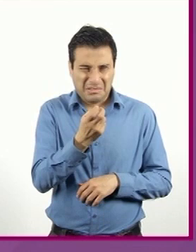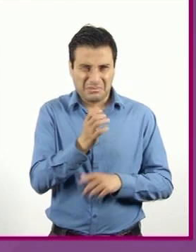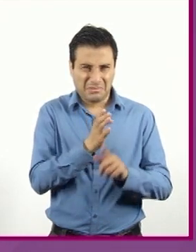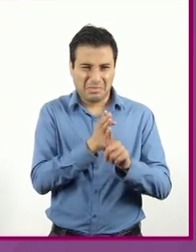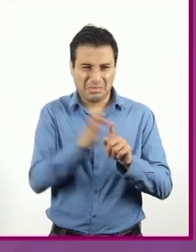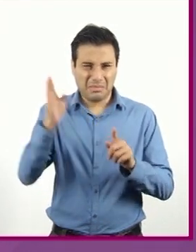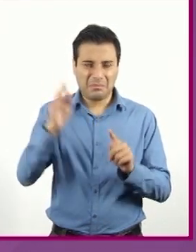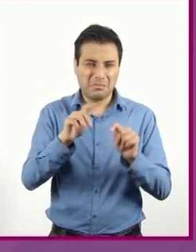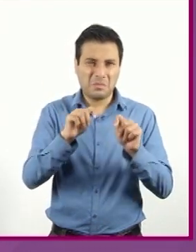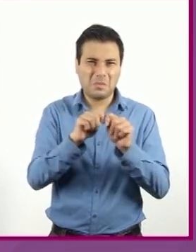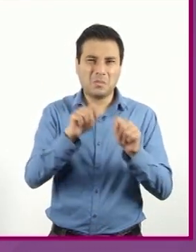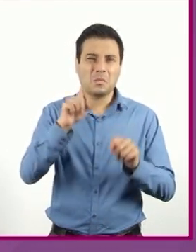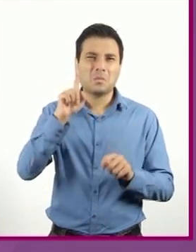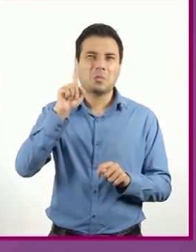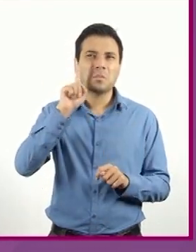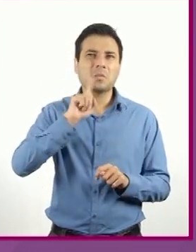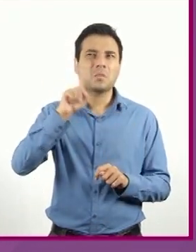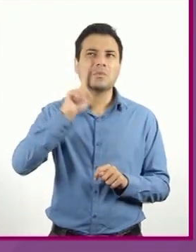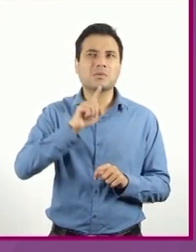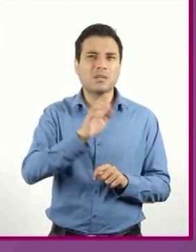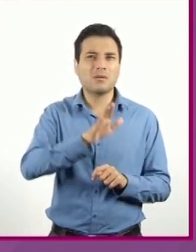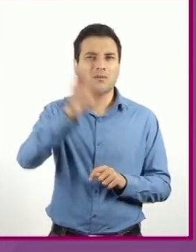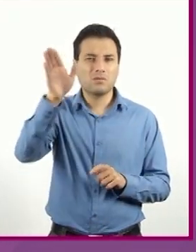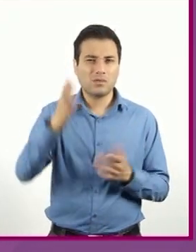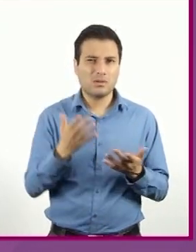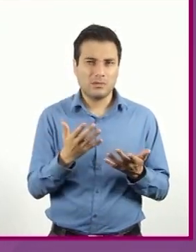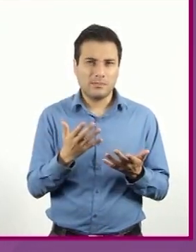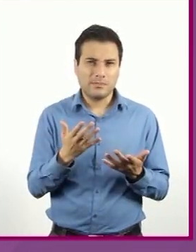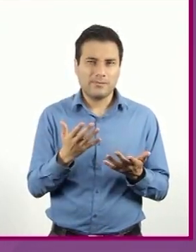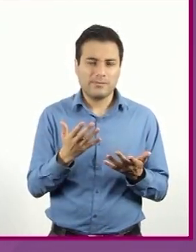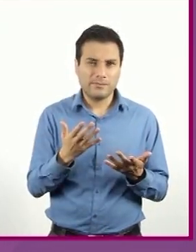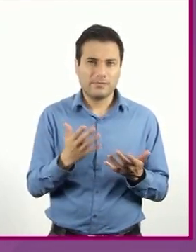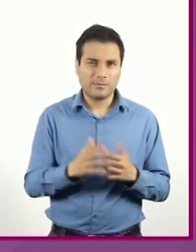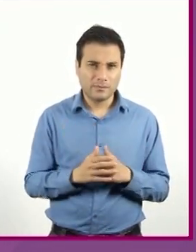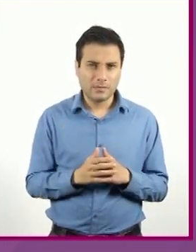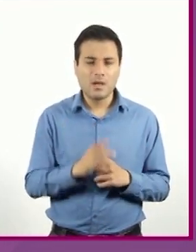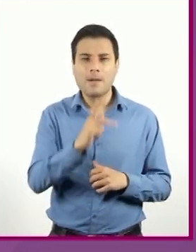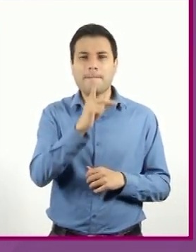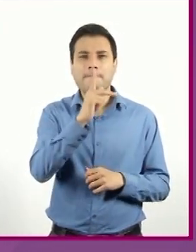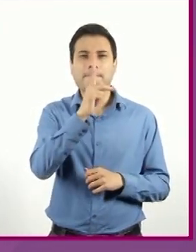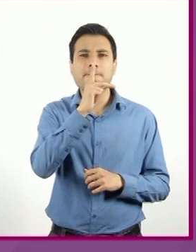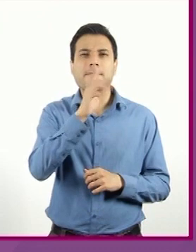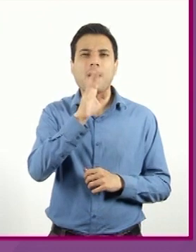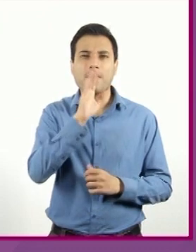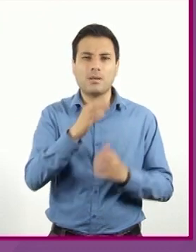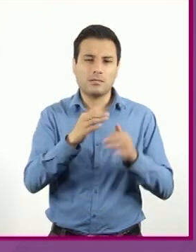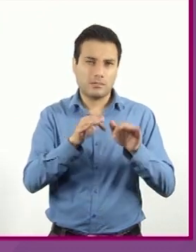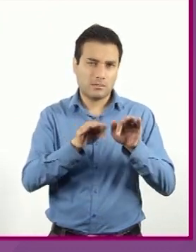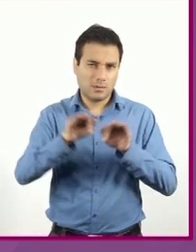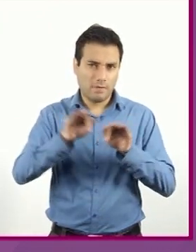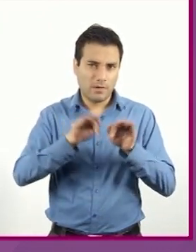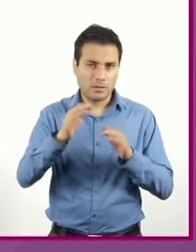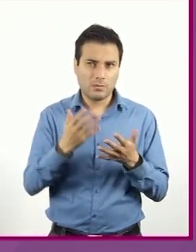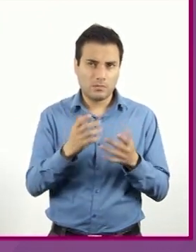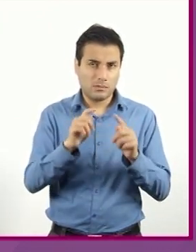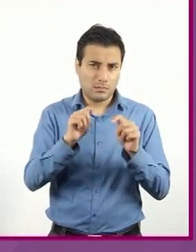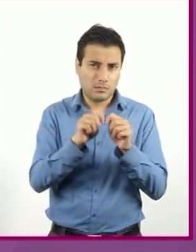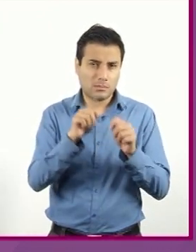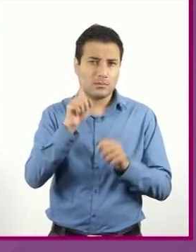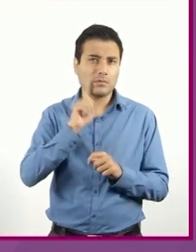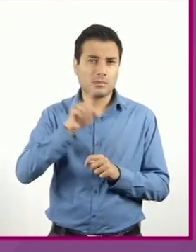yo, porque mis padres estaban trabajando. Mi tía es mayor de edad y pudo inscribirme.